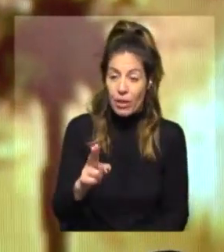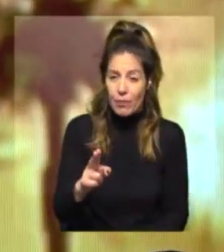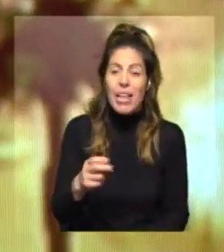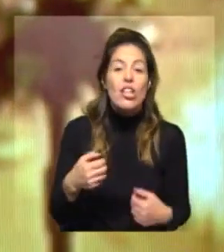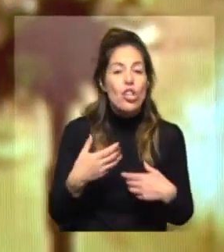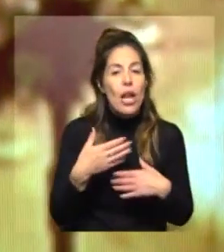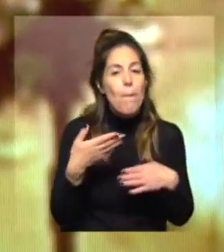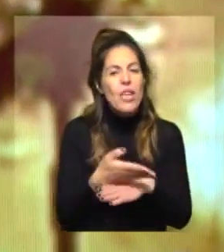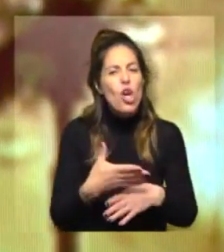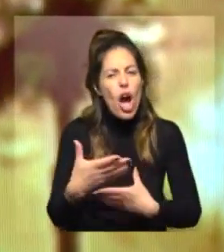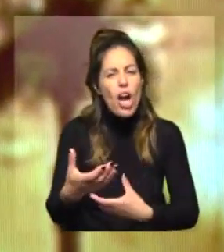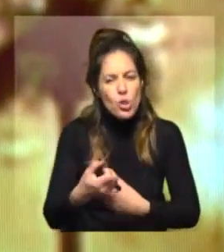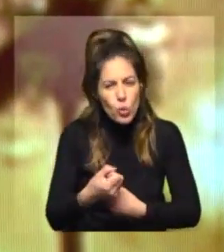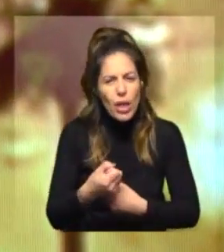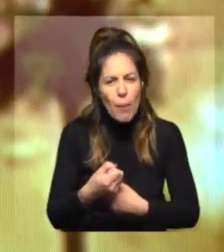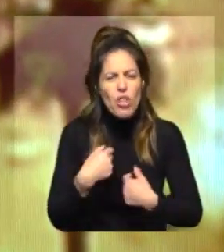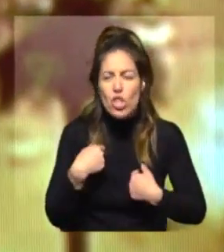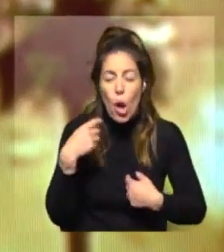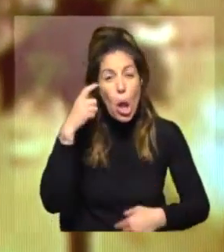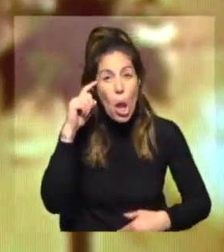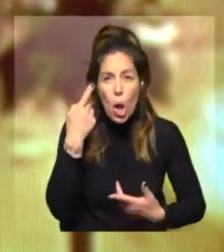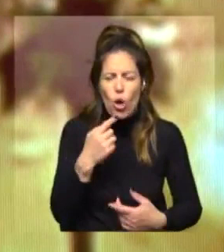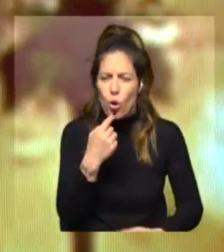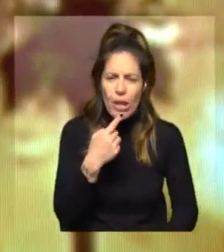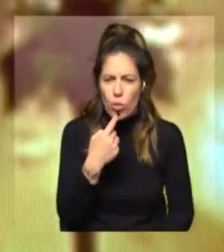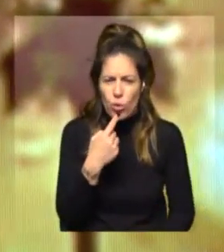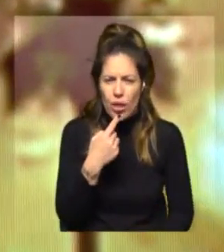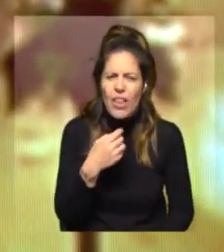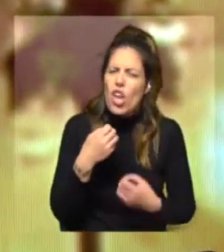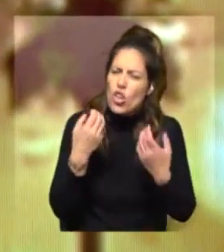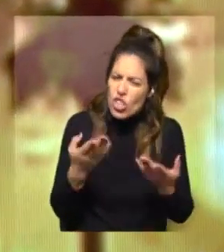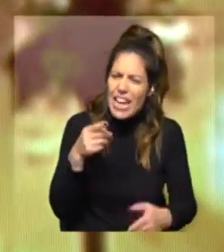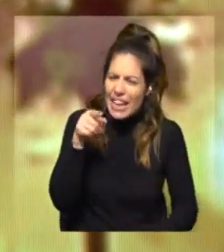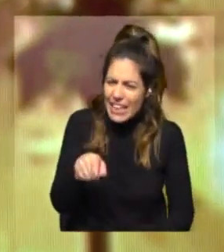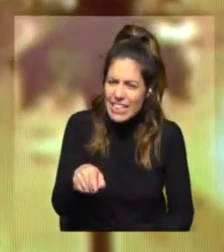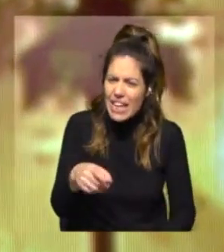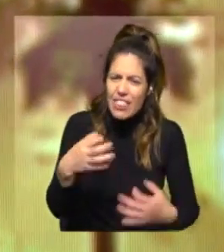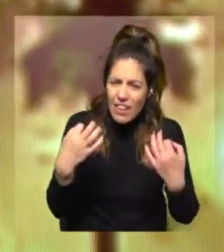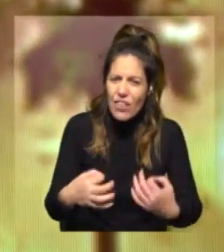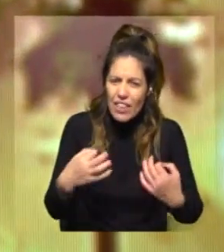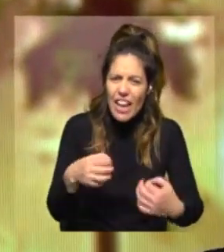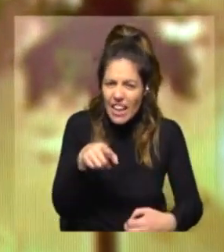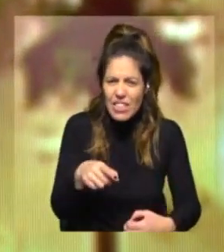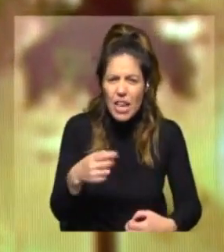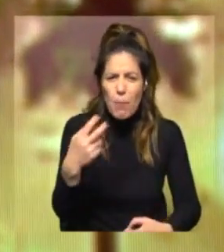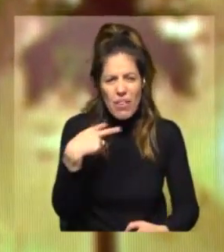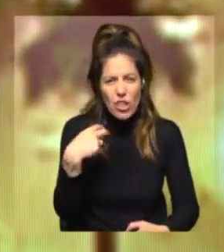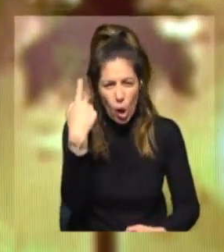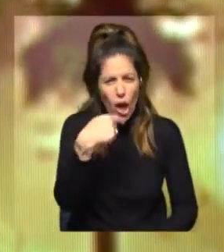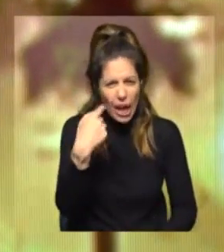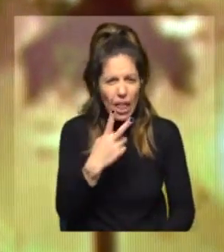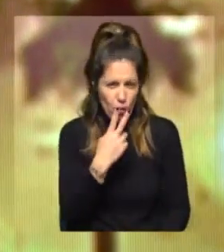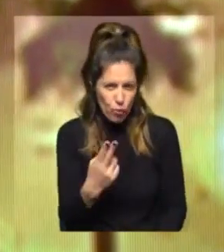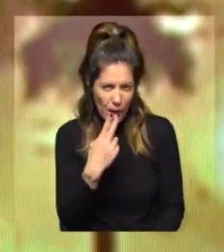duda que me está volviendo loco no será que ella en realidad me vio cara de